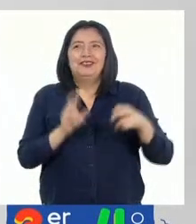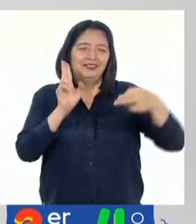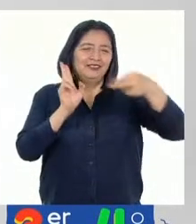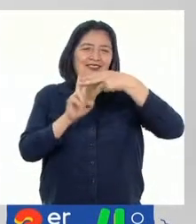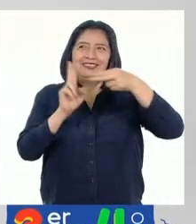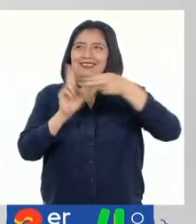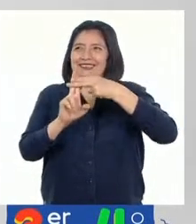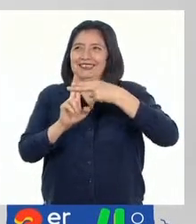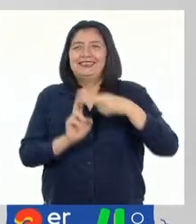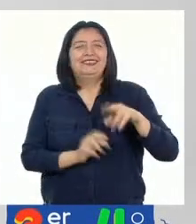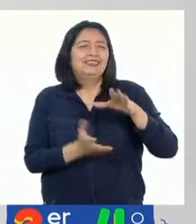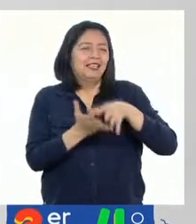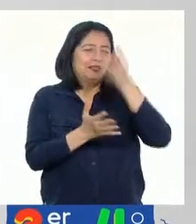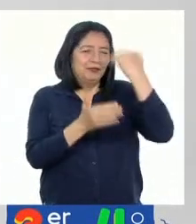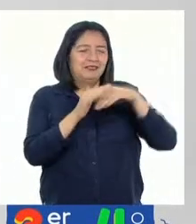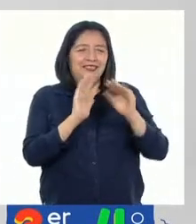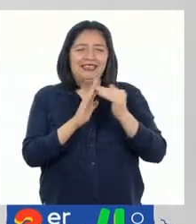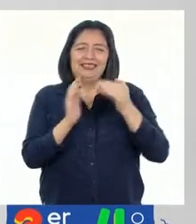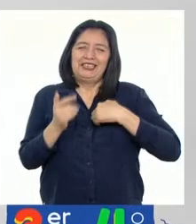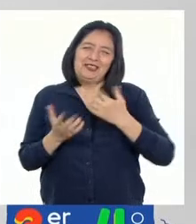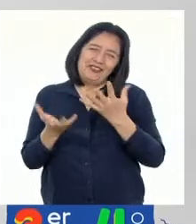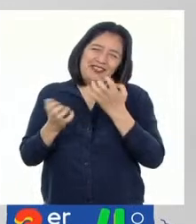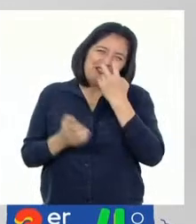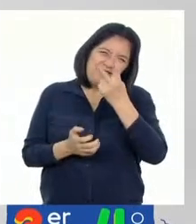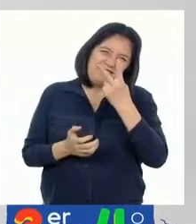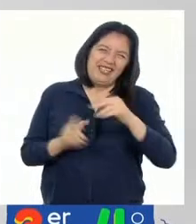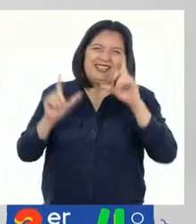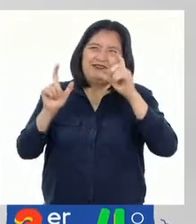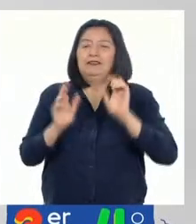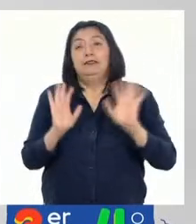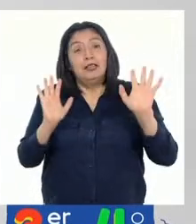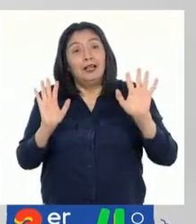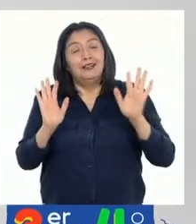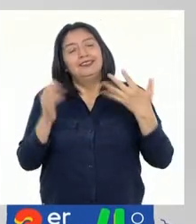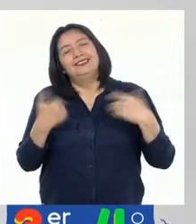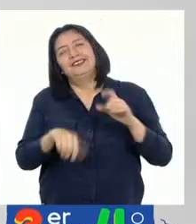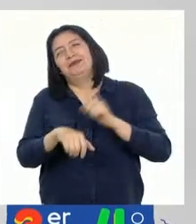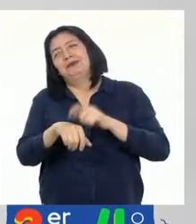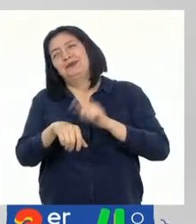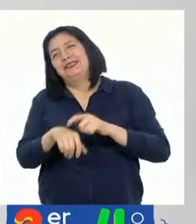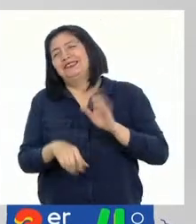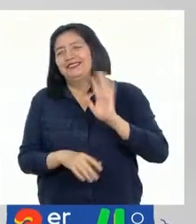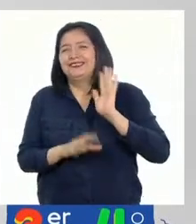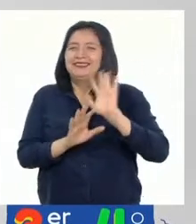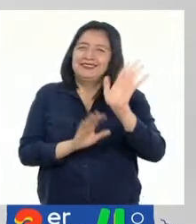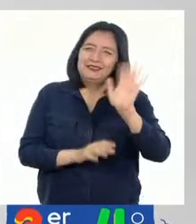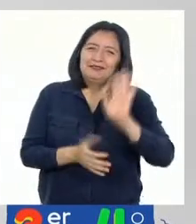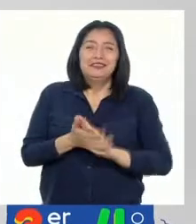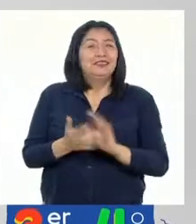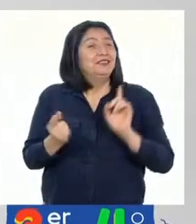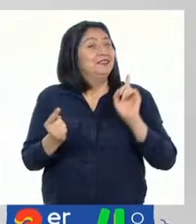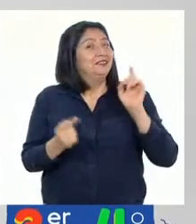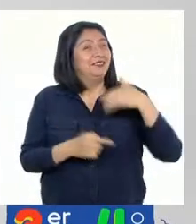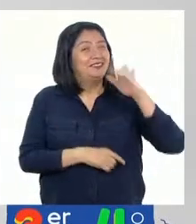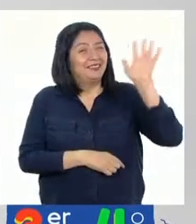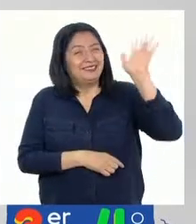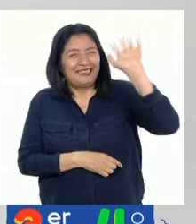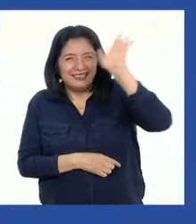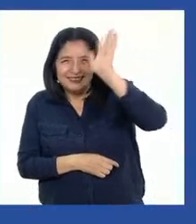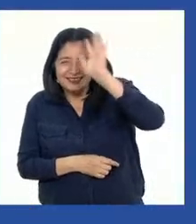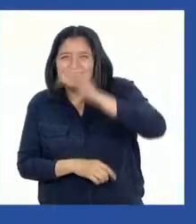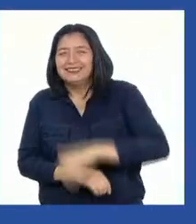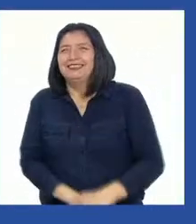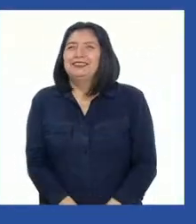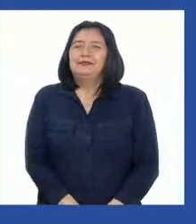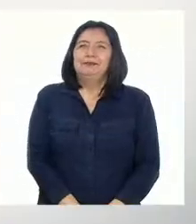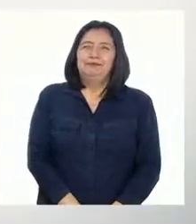hashtag Aprendo en Casa. ¡Ya quiero ver esas fotos! Ahora sí es momento de irnos. ¡Nos vamos! ¡Chao, chao!